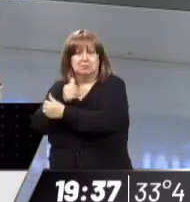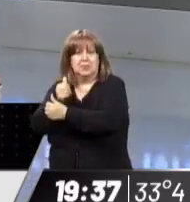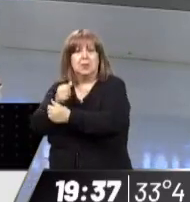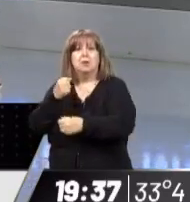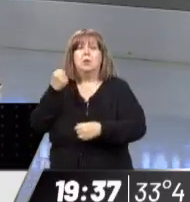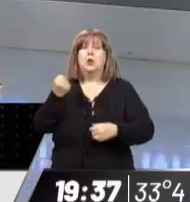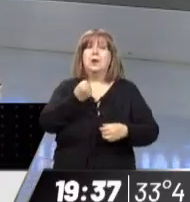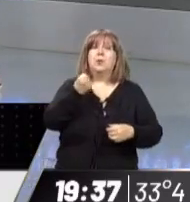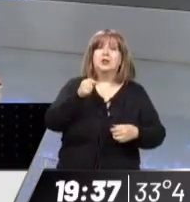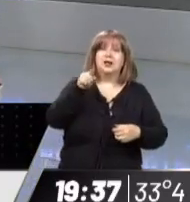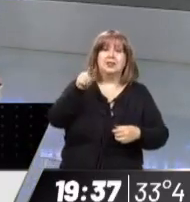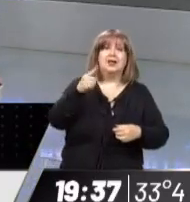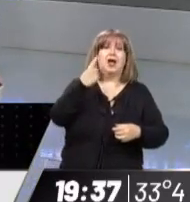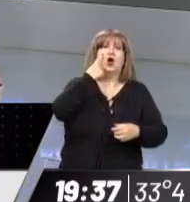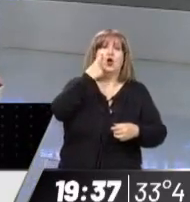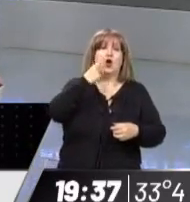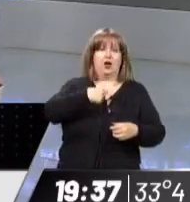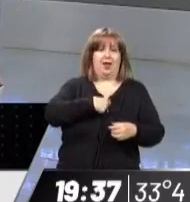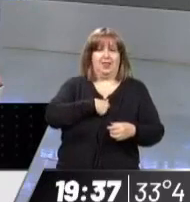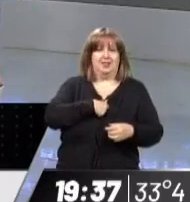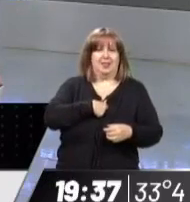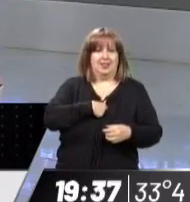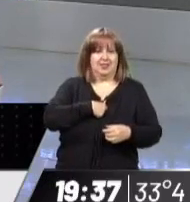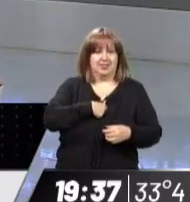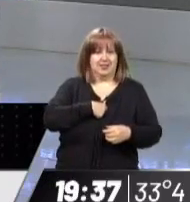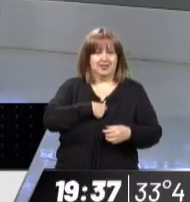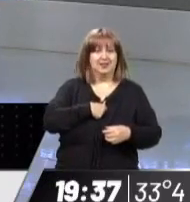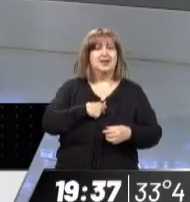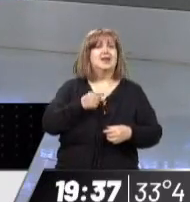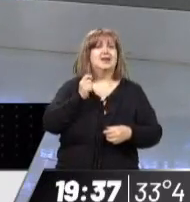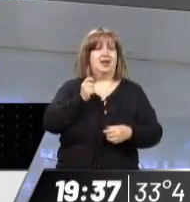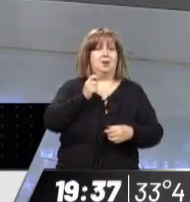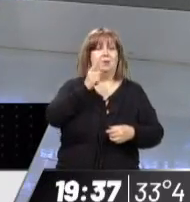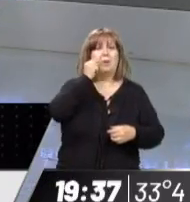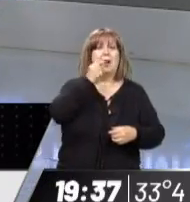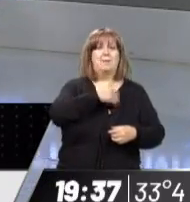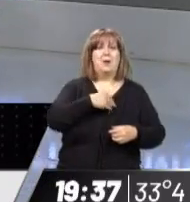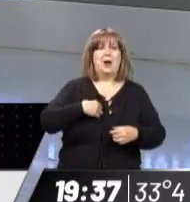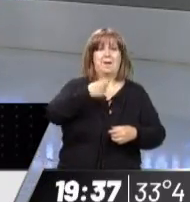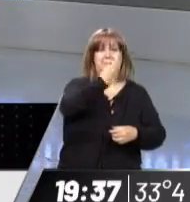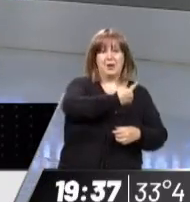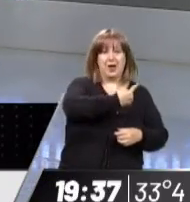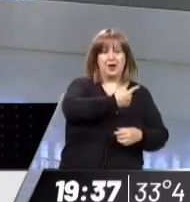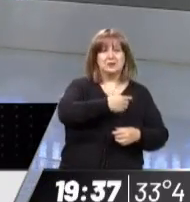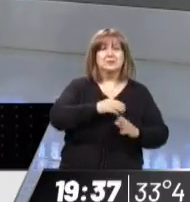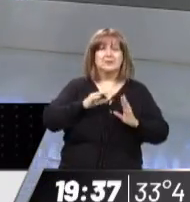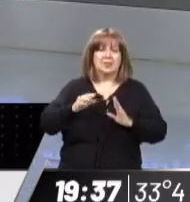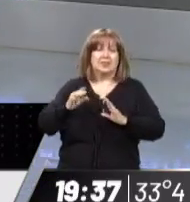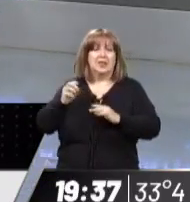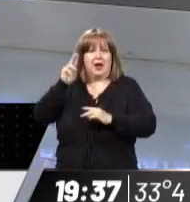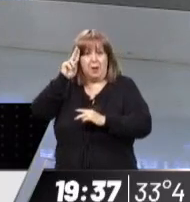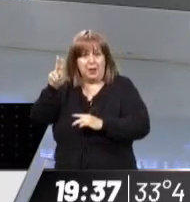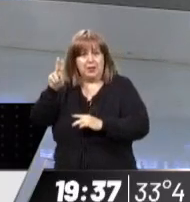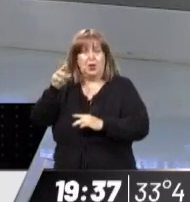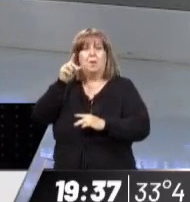¿no? Por ahora, supuesto. Viste que recién yo preguntaba y Gise y Julián me decían, no se sabe el nombre, probablemente no se diga si hasta acá no se ha